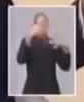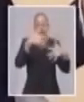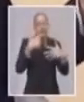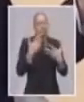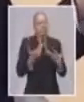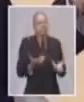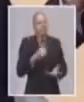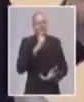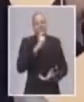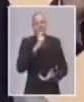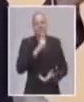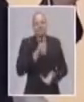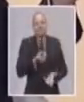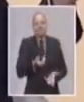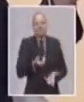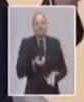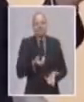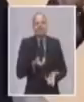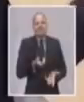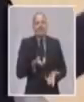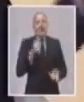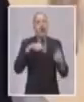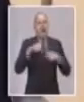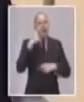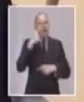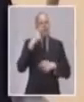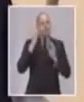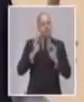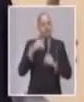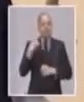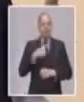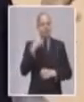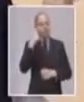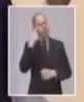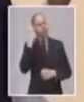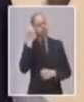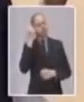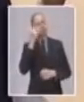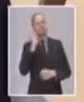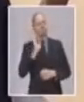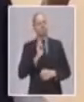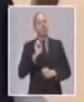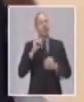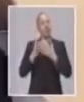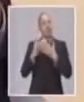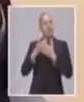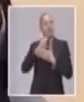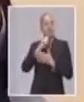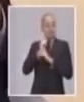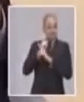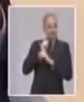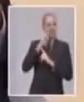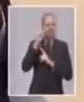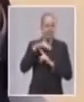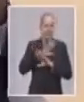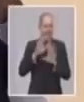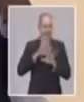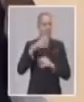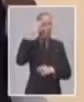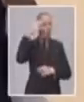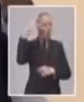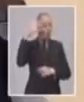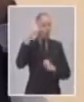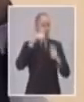profundizar. Yo pienso que en ese sentido es que tenemos que analizar este fenómeno, y este hecho de ser esa estrategia va a qué. Casualmente,